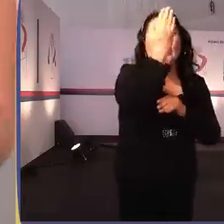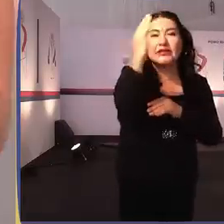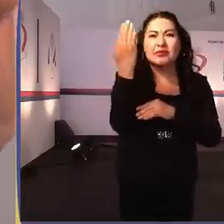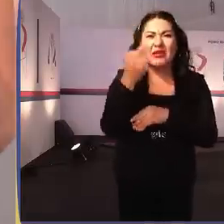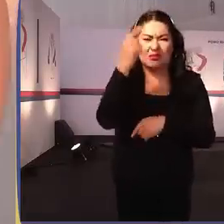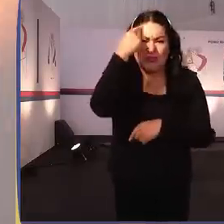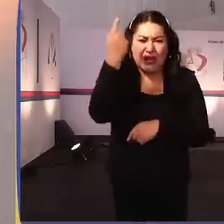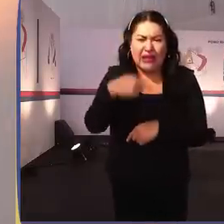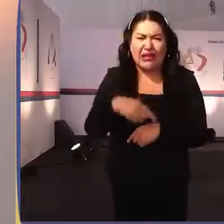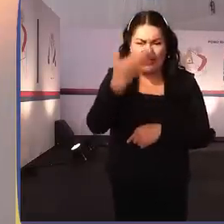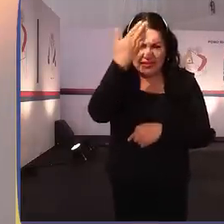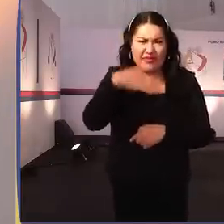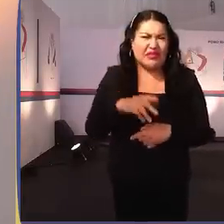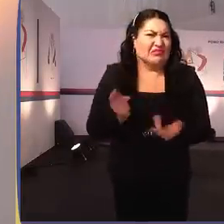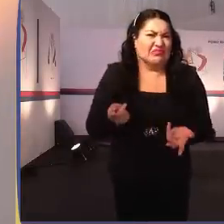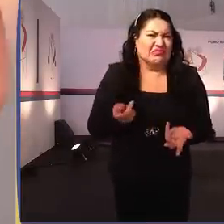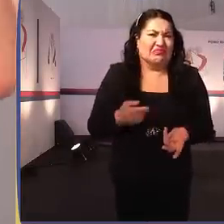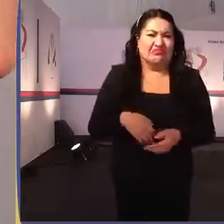eso? A ver,